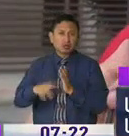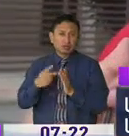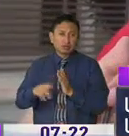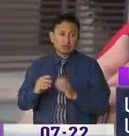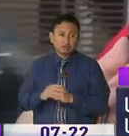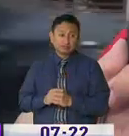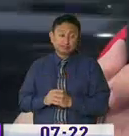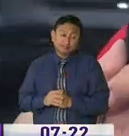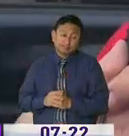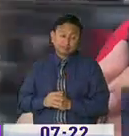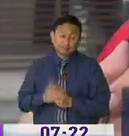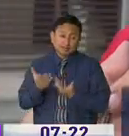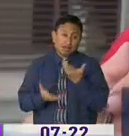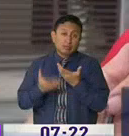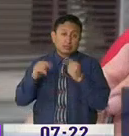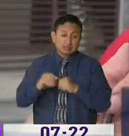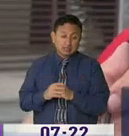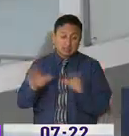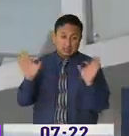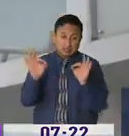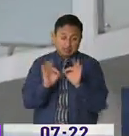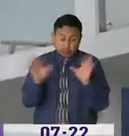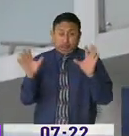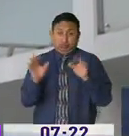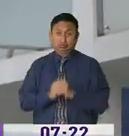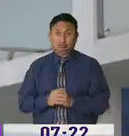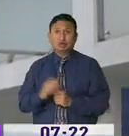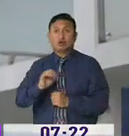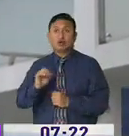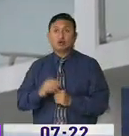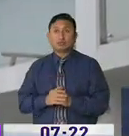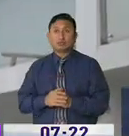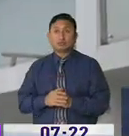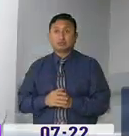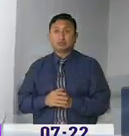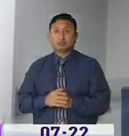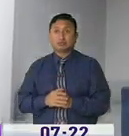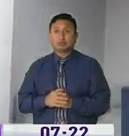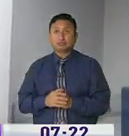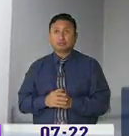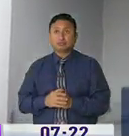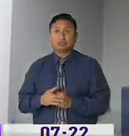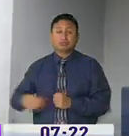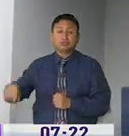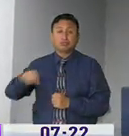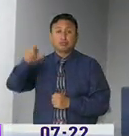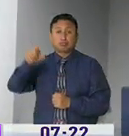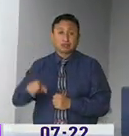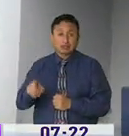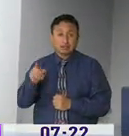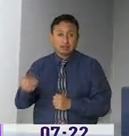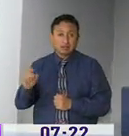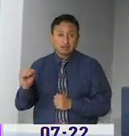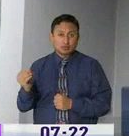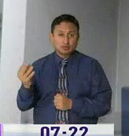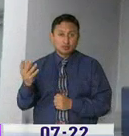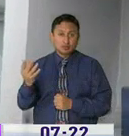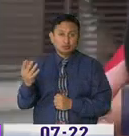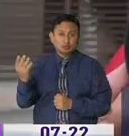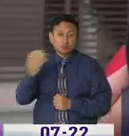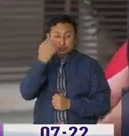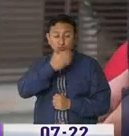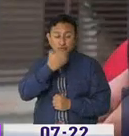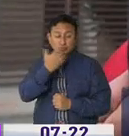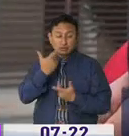un cortocircuito, probablemente pudo haber sido que han dejado prendido el sauna, un recalentamiento. Eso ya la investigación que hará el